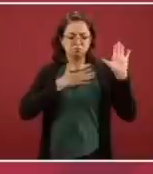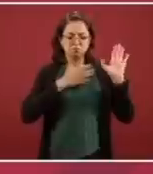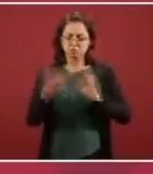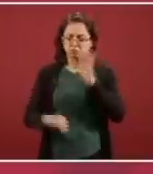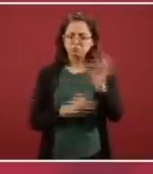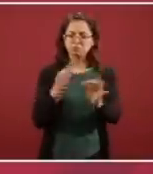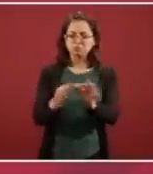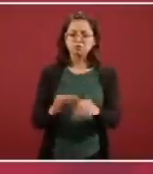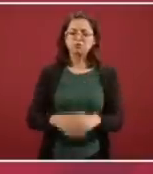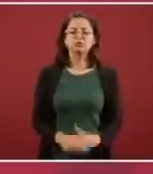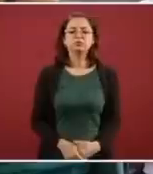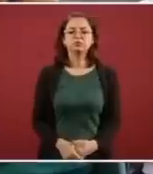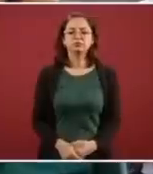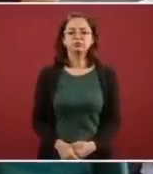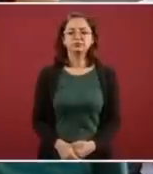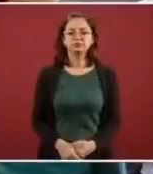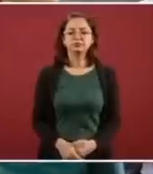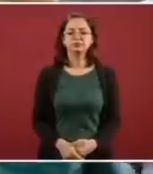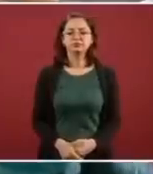compromisos.